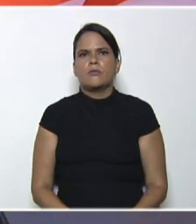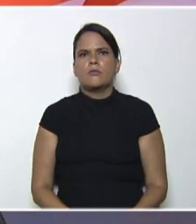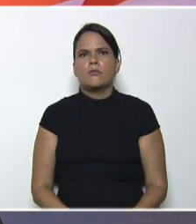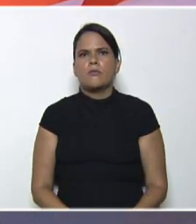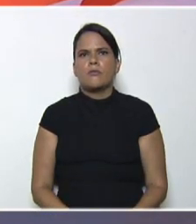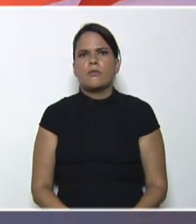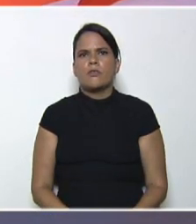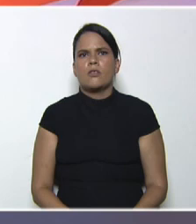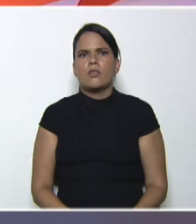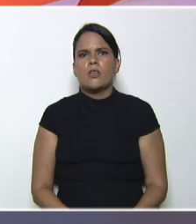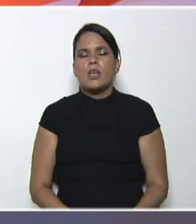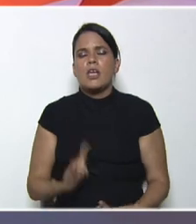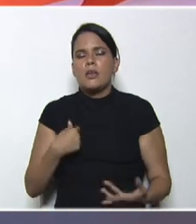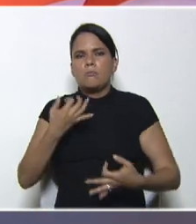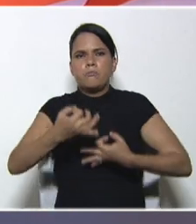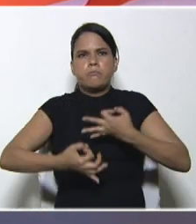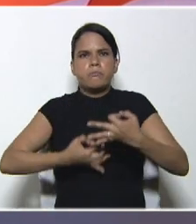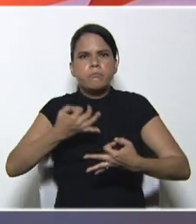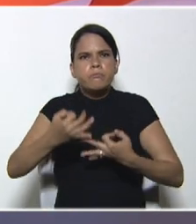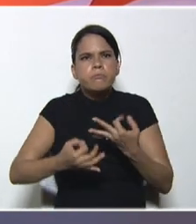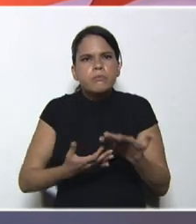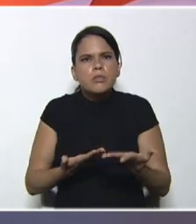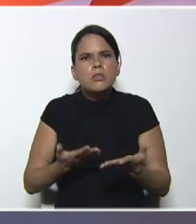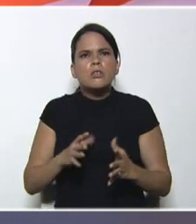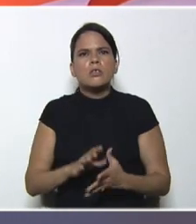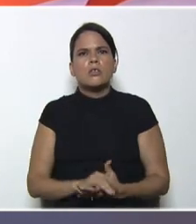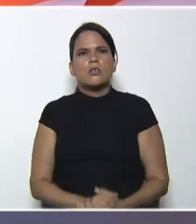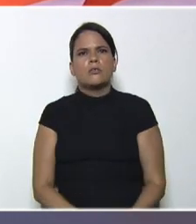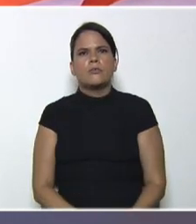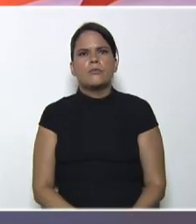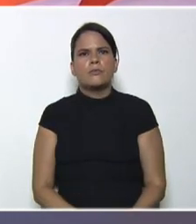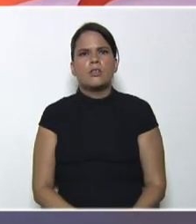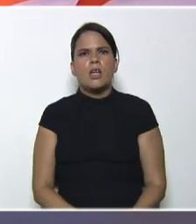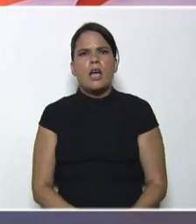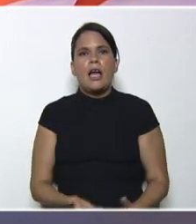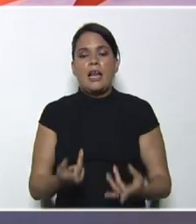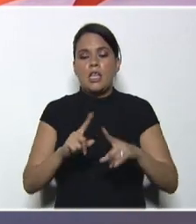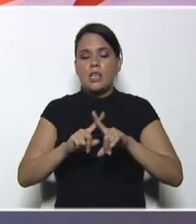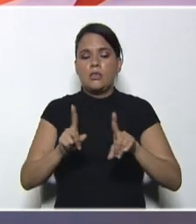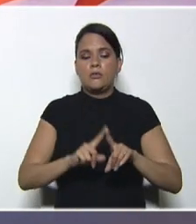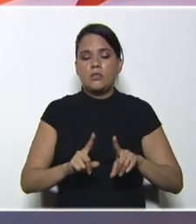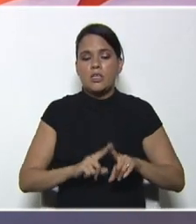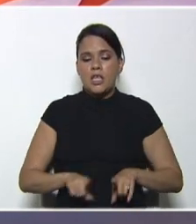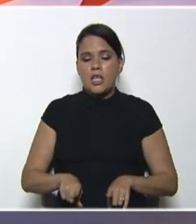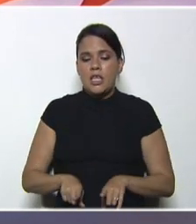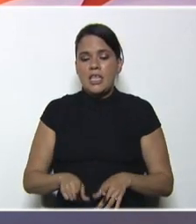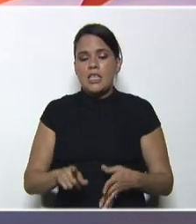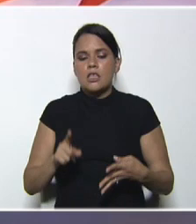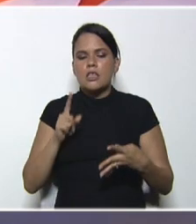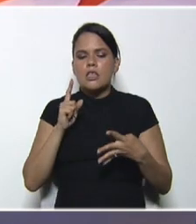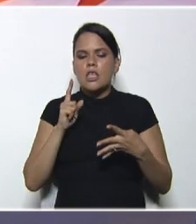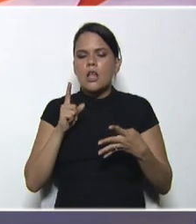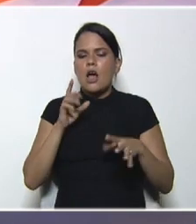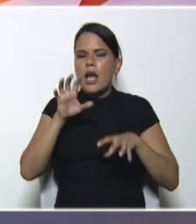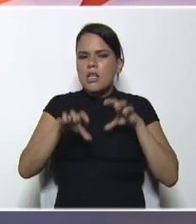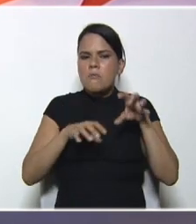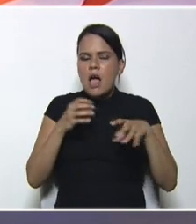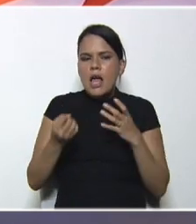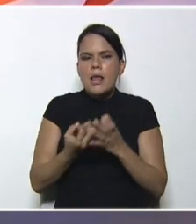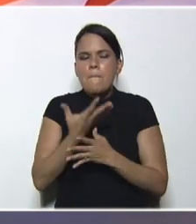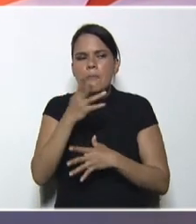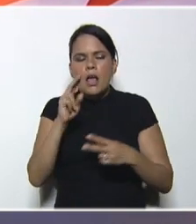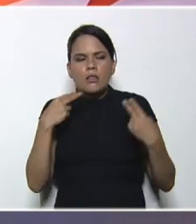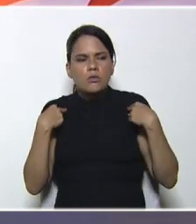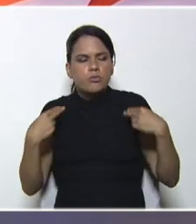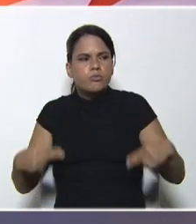en el cual hace mención a la variabilidad de los organismos vivos de cualquier fuente, incluidos